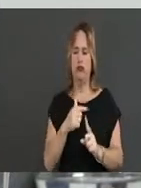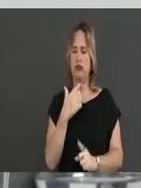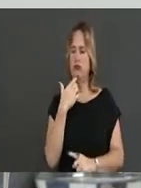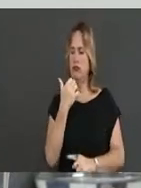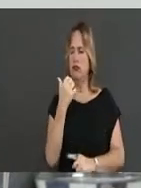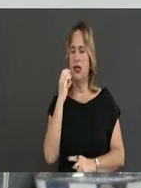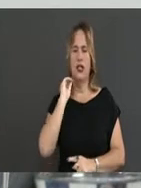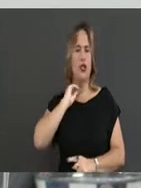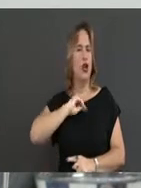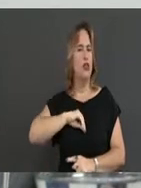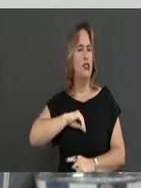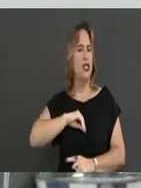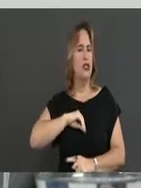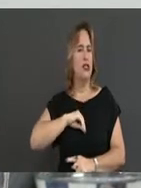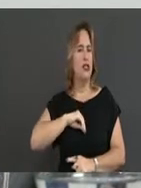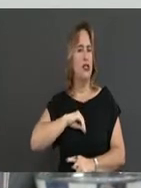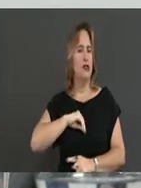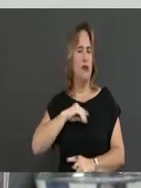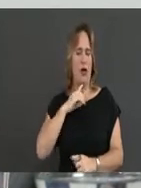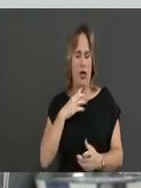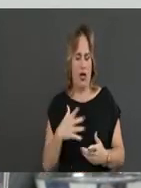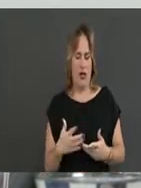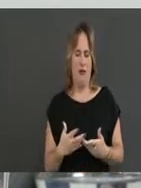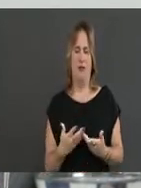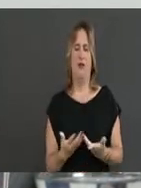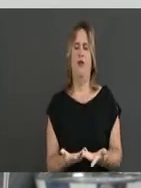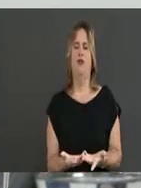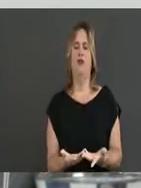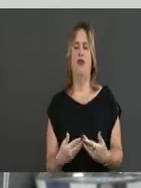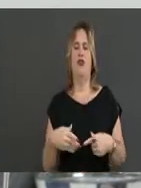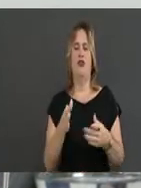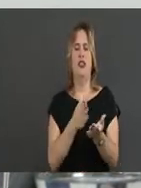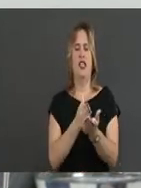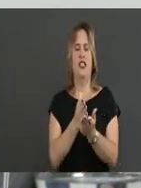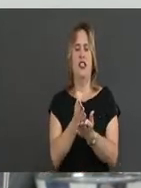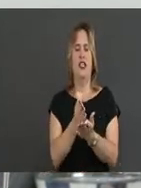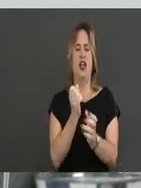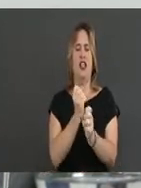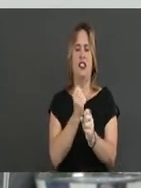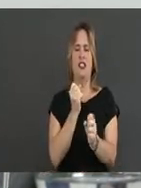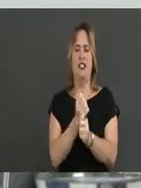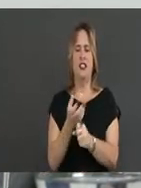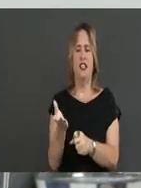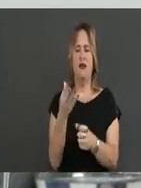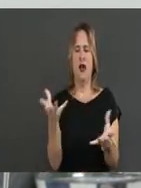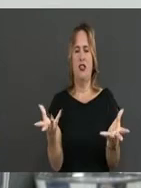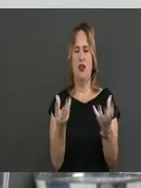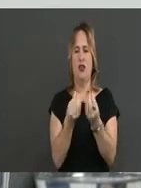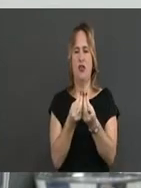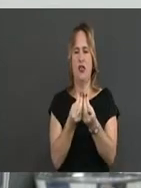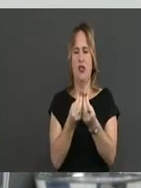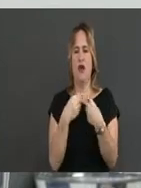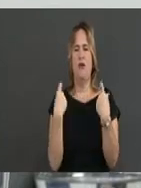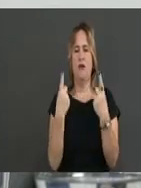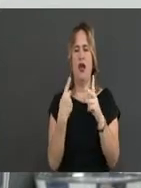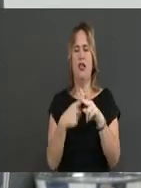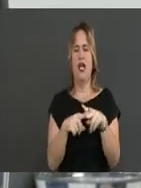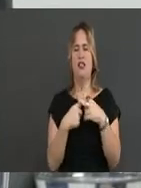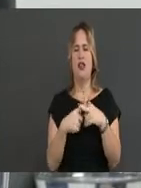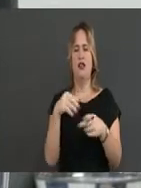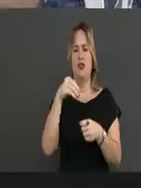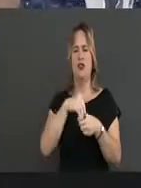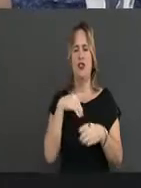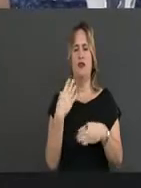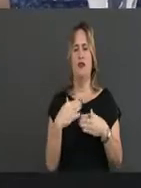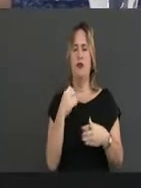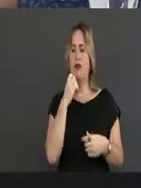nos sentimos en posición de seguir trabajando unidos para la solución de estos problemas.